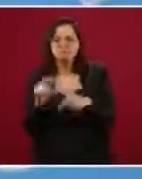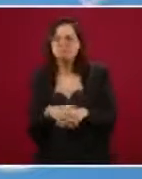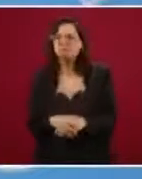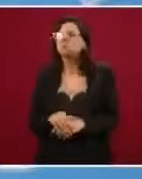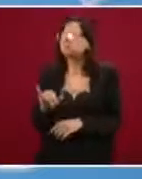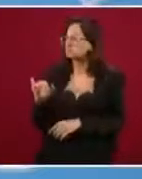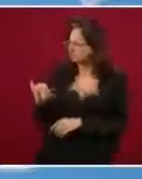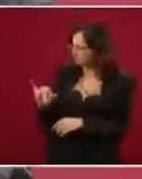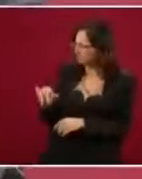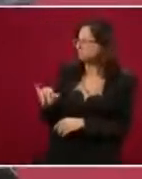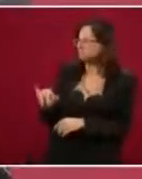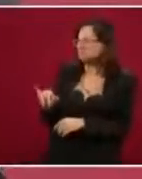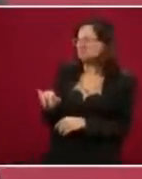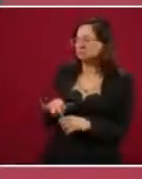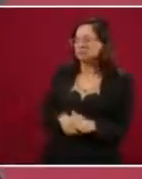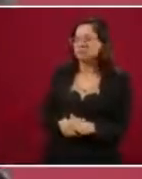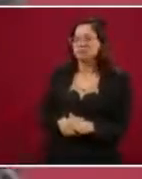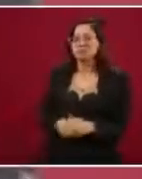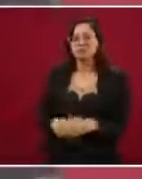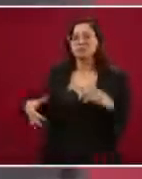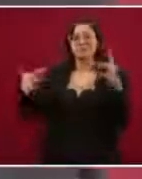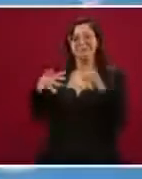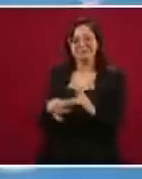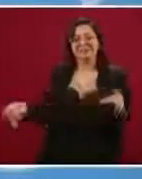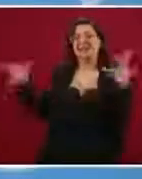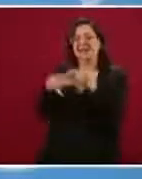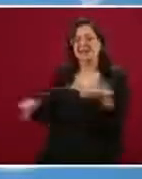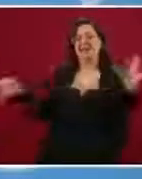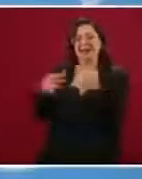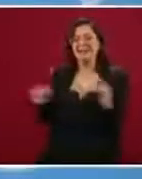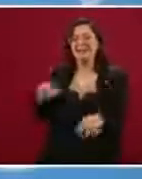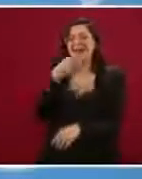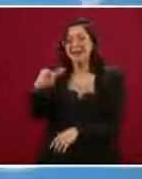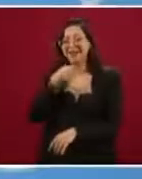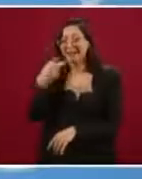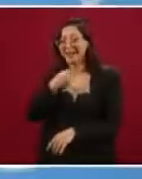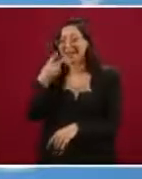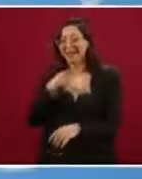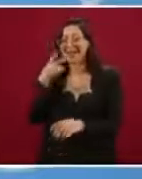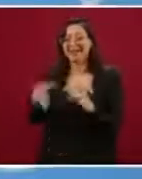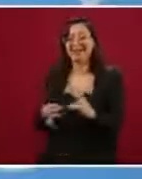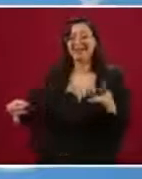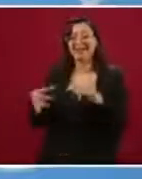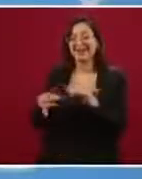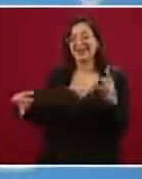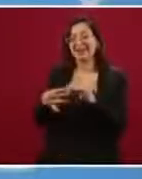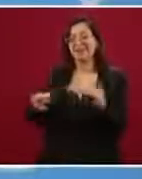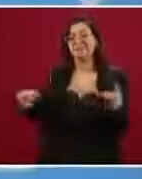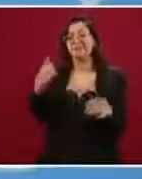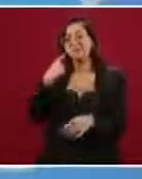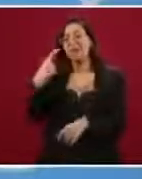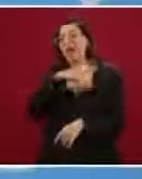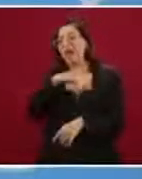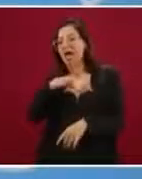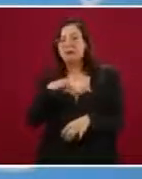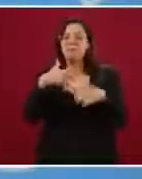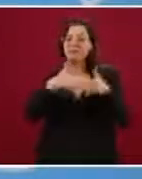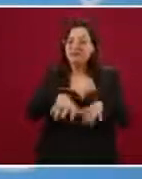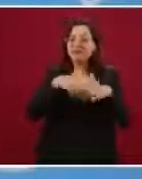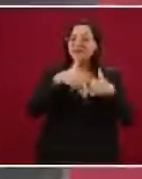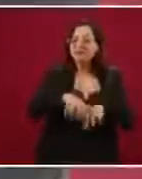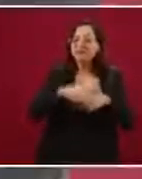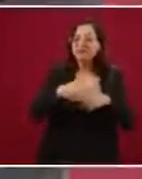licenciado. Y empezaba yo a hablar. tenemos una manifestación